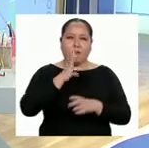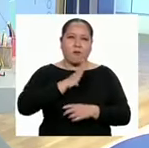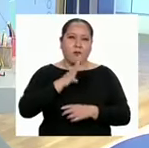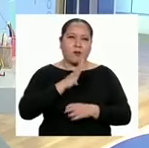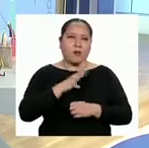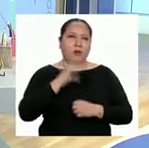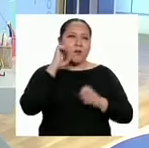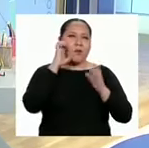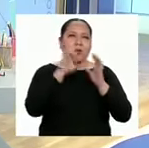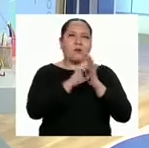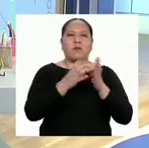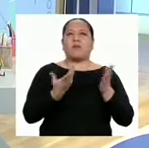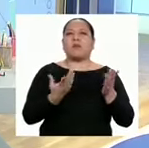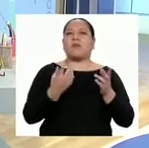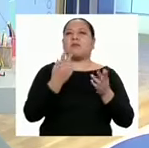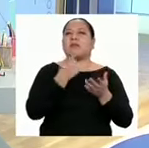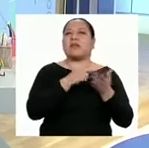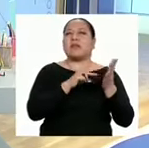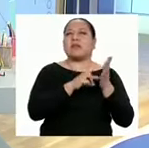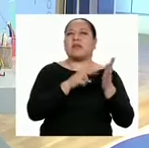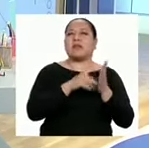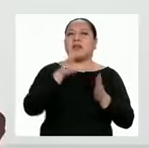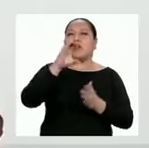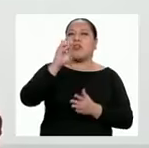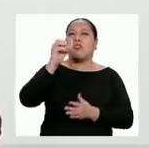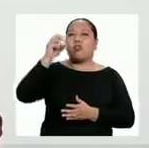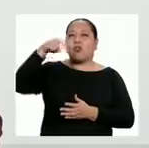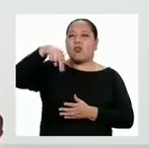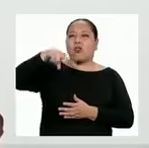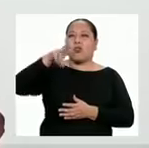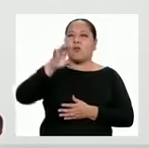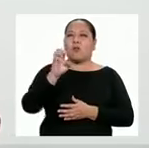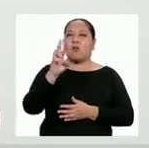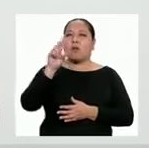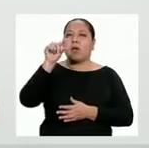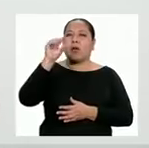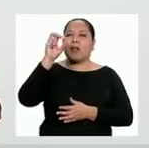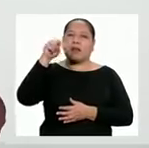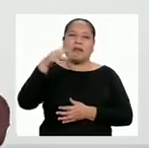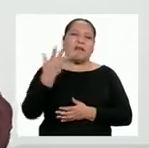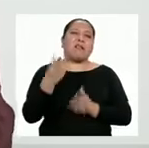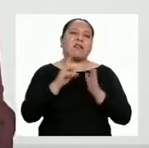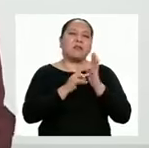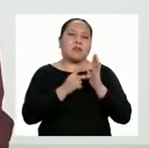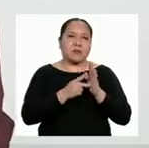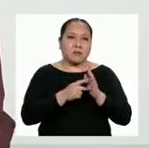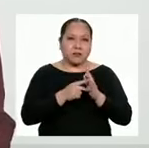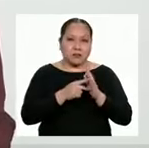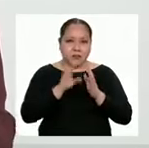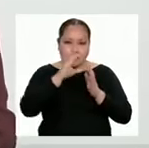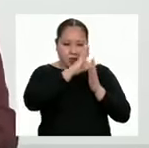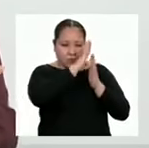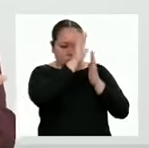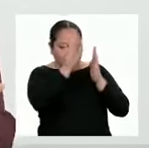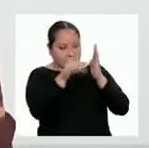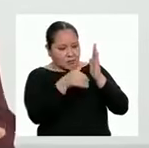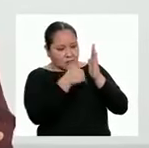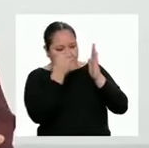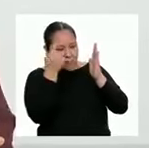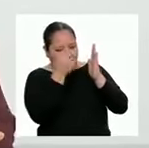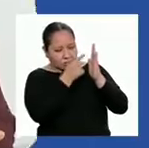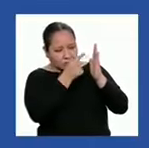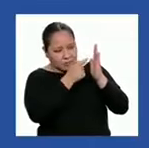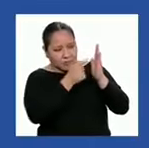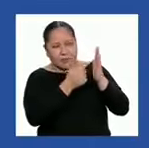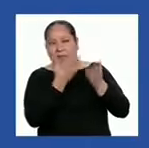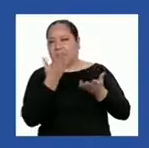ejemplo, ¿qué quiere decir la palabra convergen? A ver, a partir del contexto, ¿qué